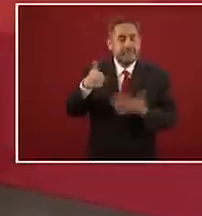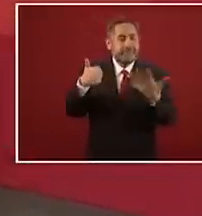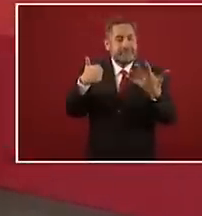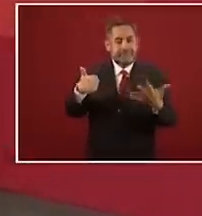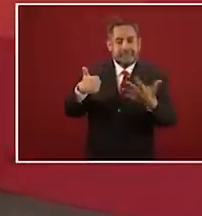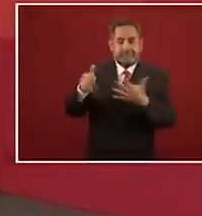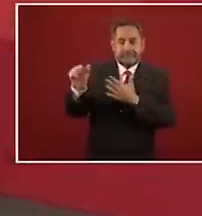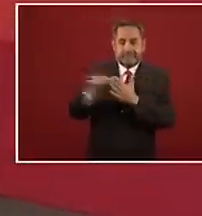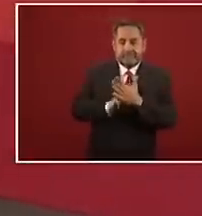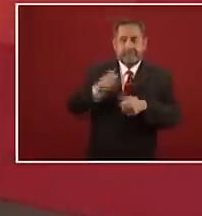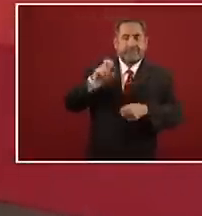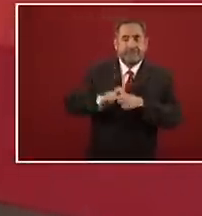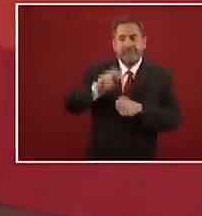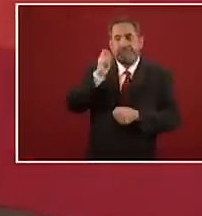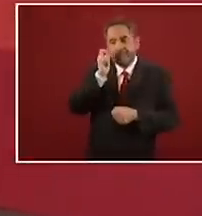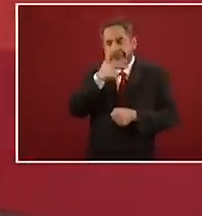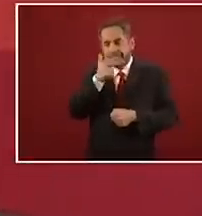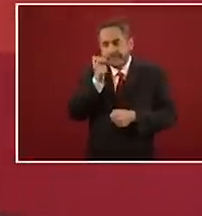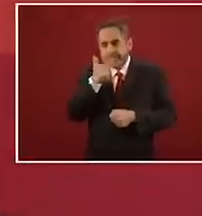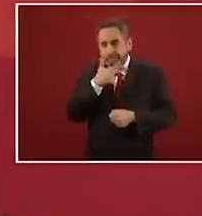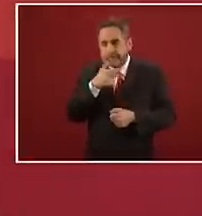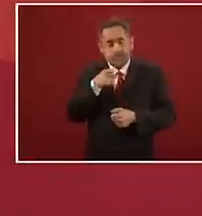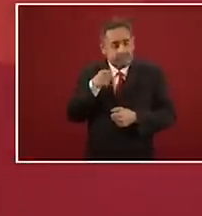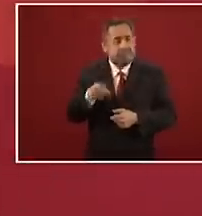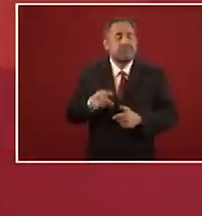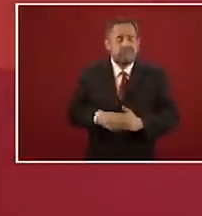6 meses de Chihuahua